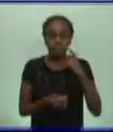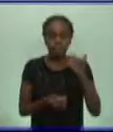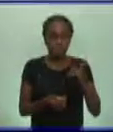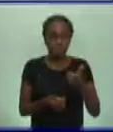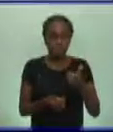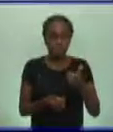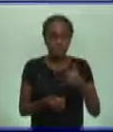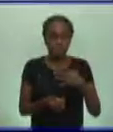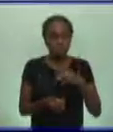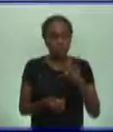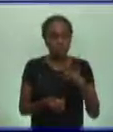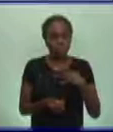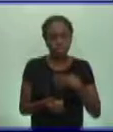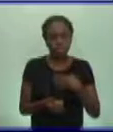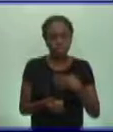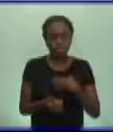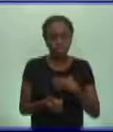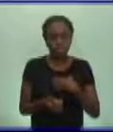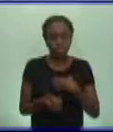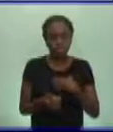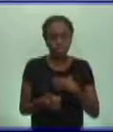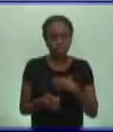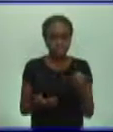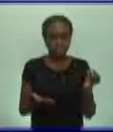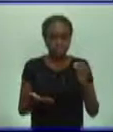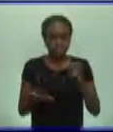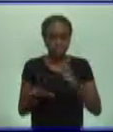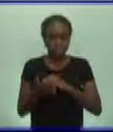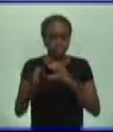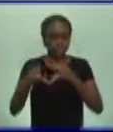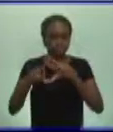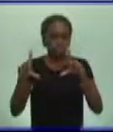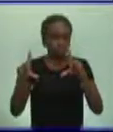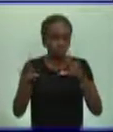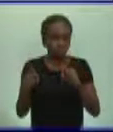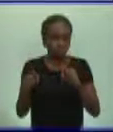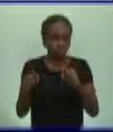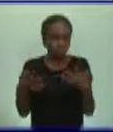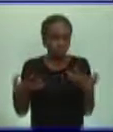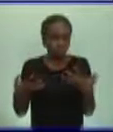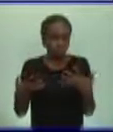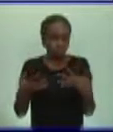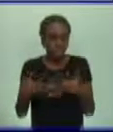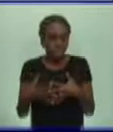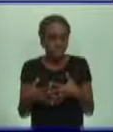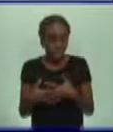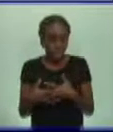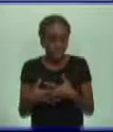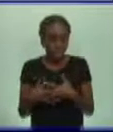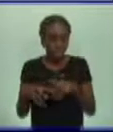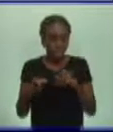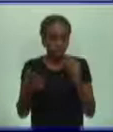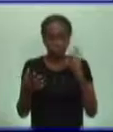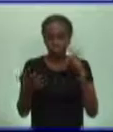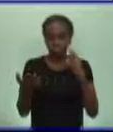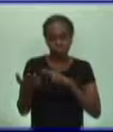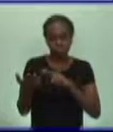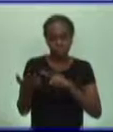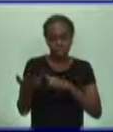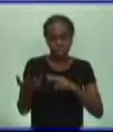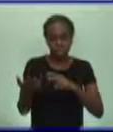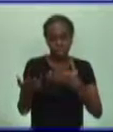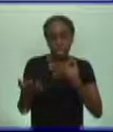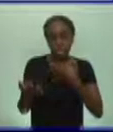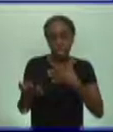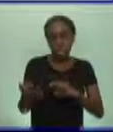estar específicamente en el texto leído, tiene que estar relacionada con lo que leyeron. A mí, por